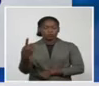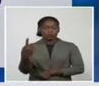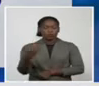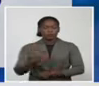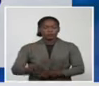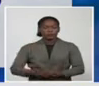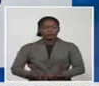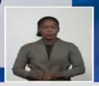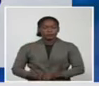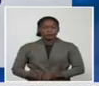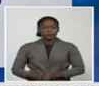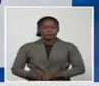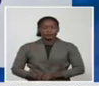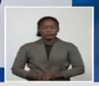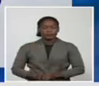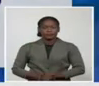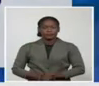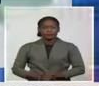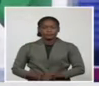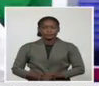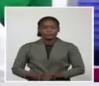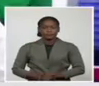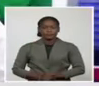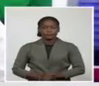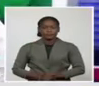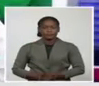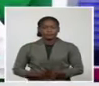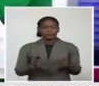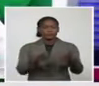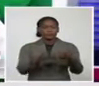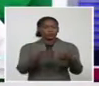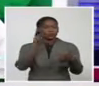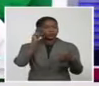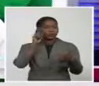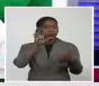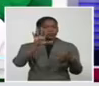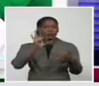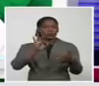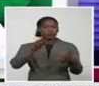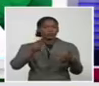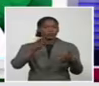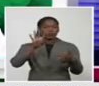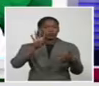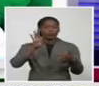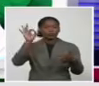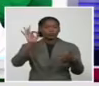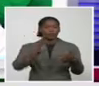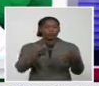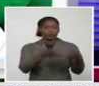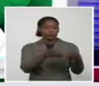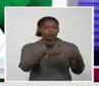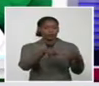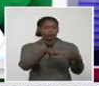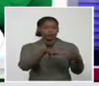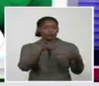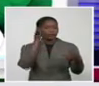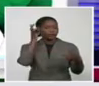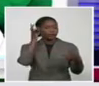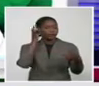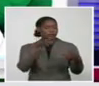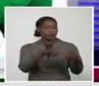ayer. El sexo femenino con el 50,4% de todos los diagnosticados